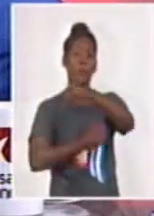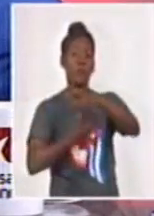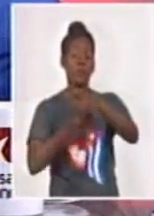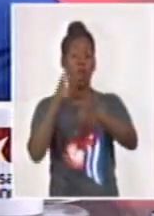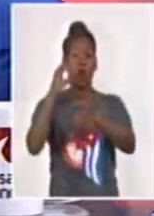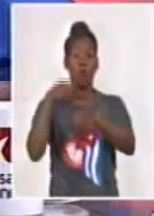otros servicios